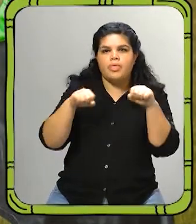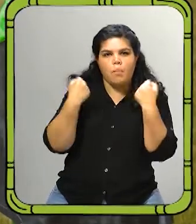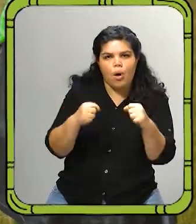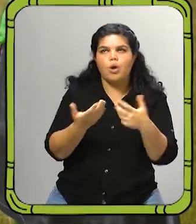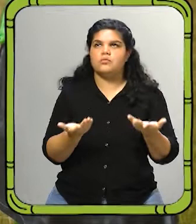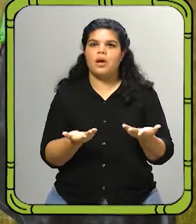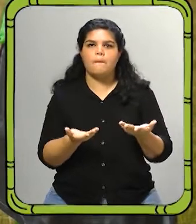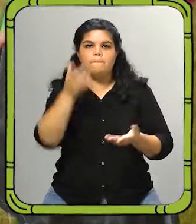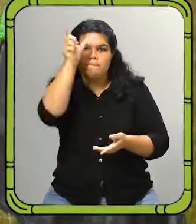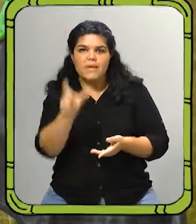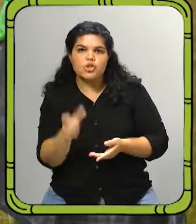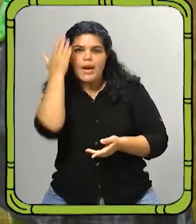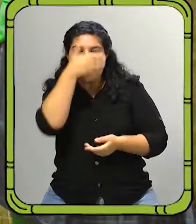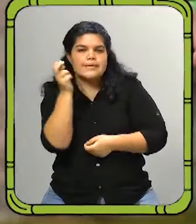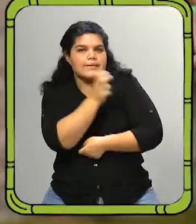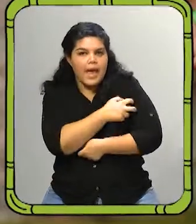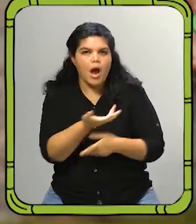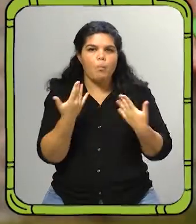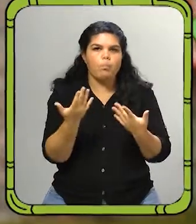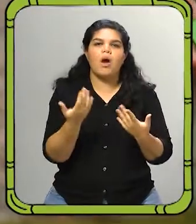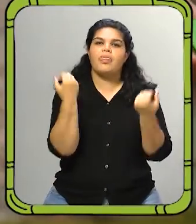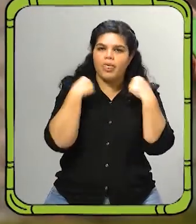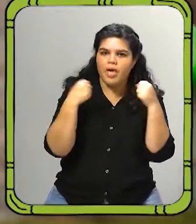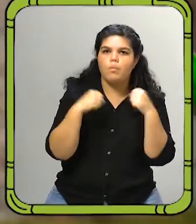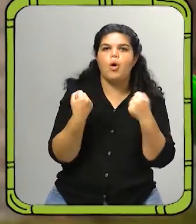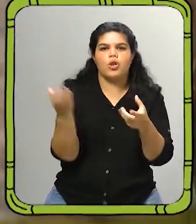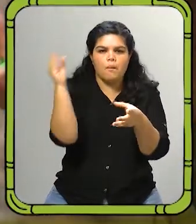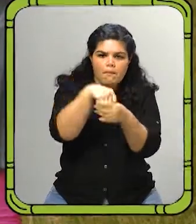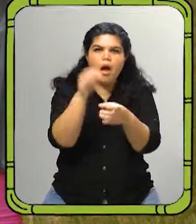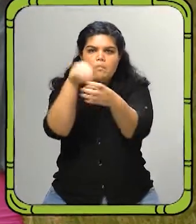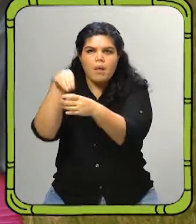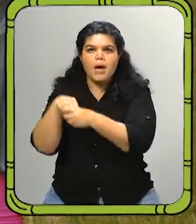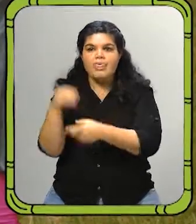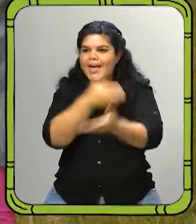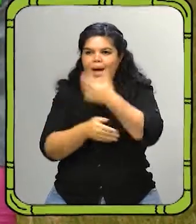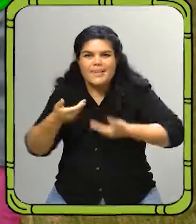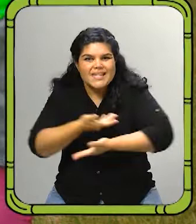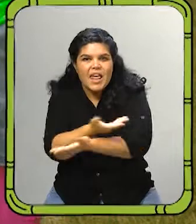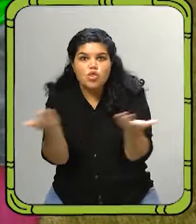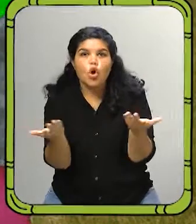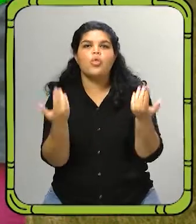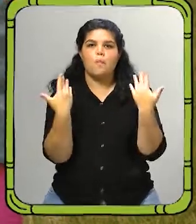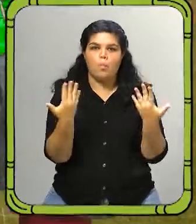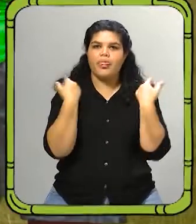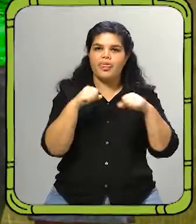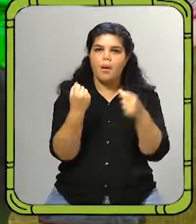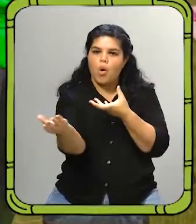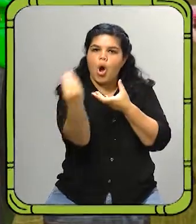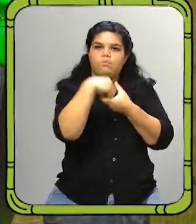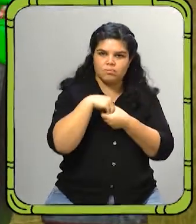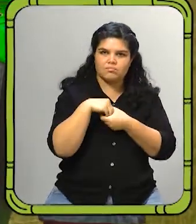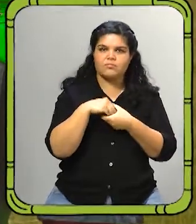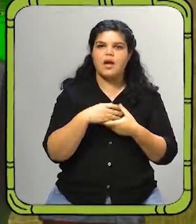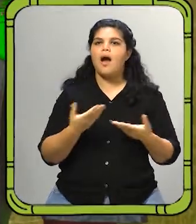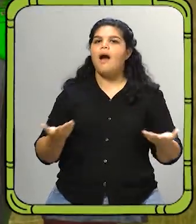una persona ciega pueda hacer un deporte y así todas las discapacidades puedan participar de los deportes. Claro, todos, por eso el deporte es para todos, para